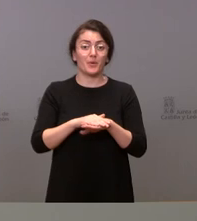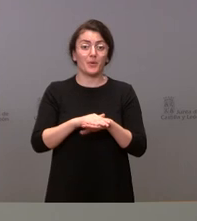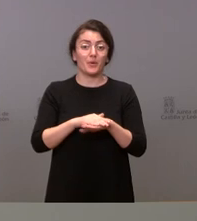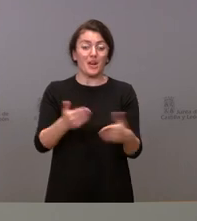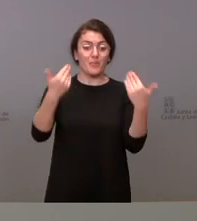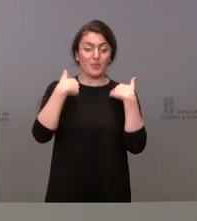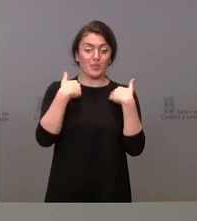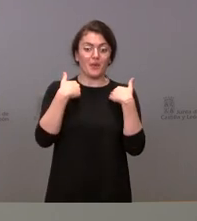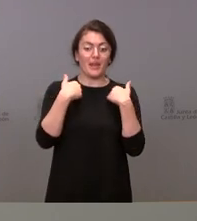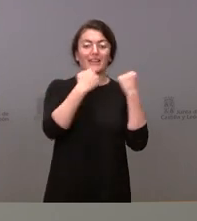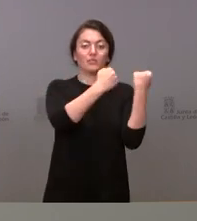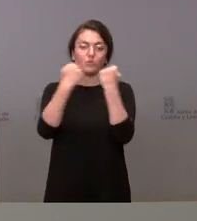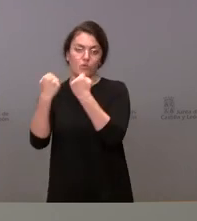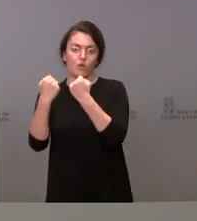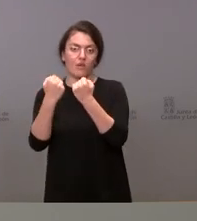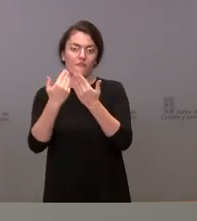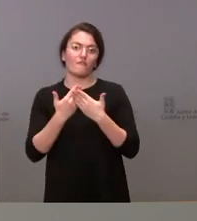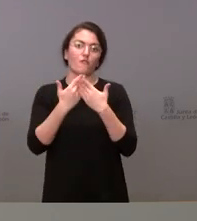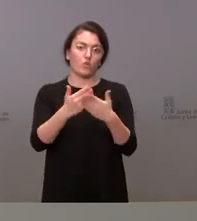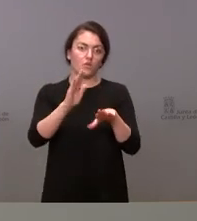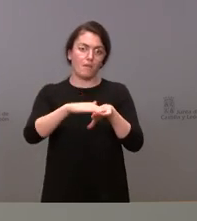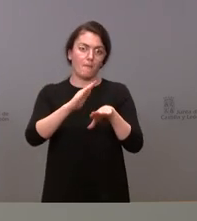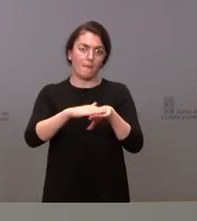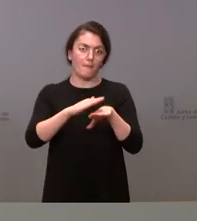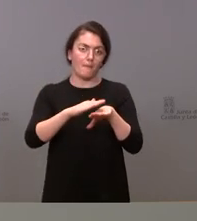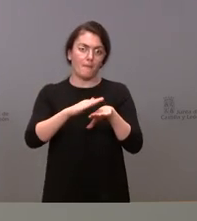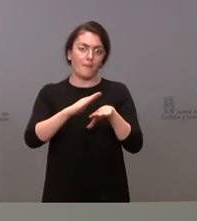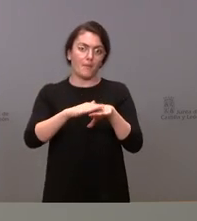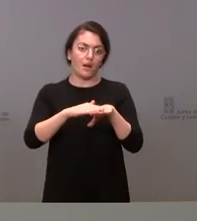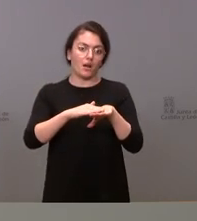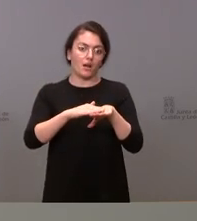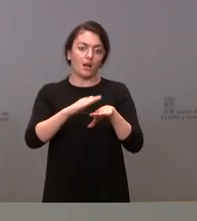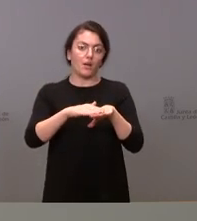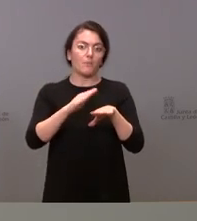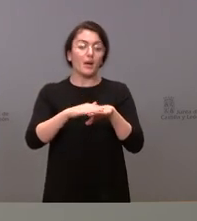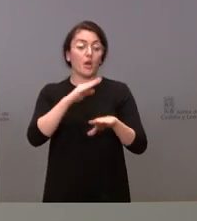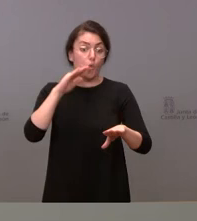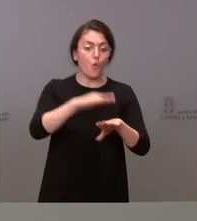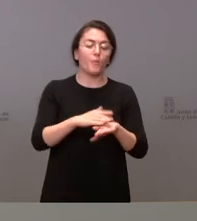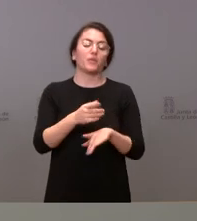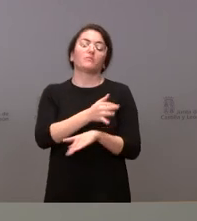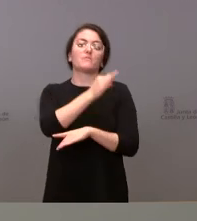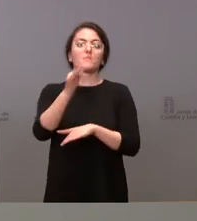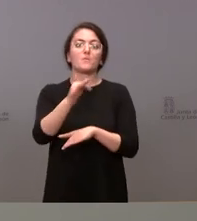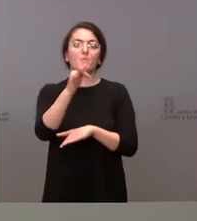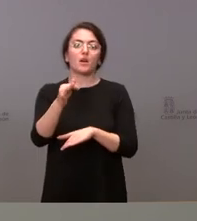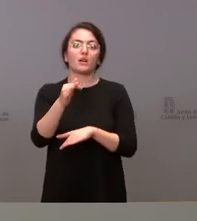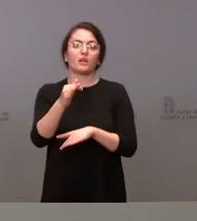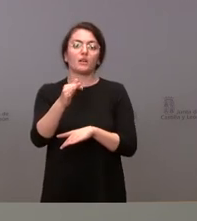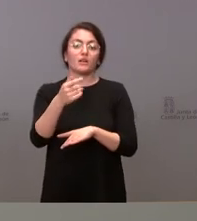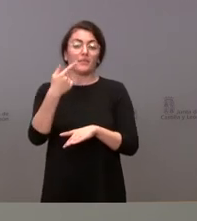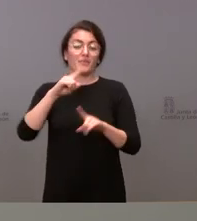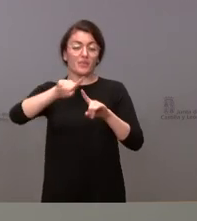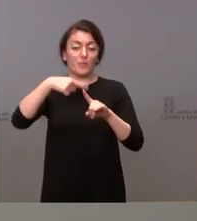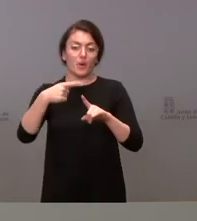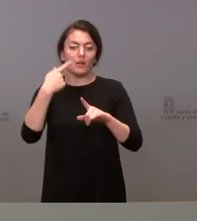las instituciones y las personas que las dirigen y un 5% podríamos decir de los medios que se necesitan para hacerlo. Hay que tener en